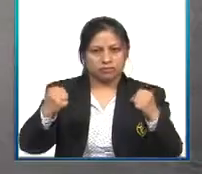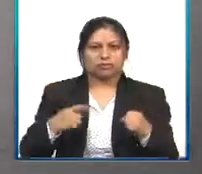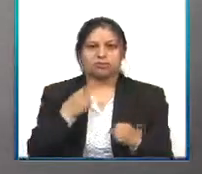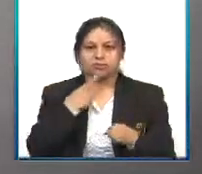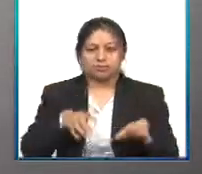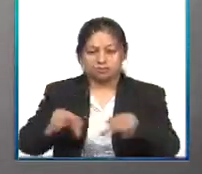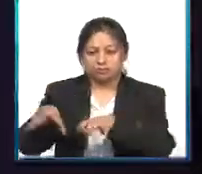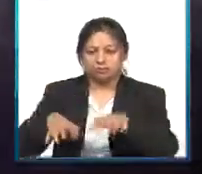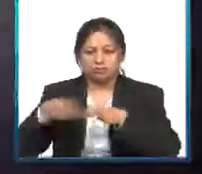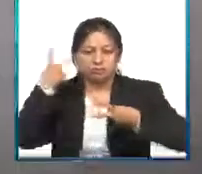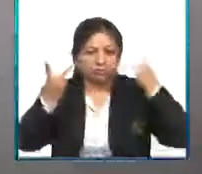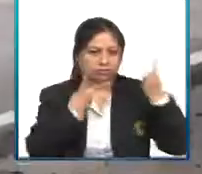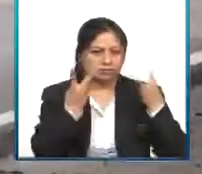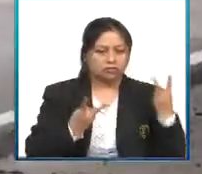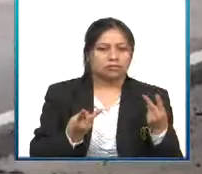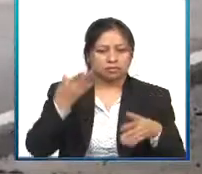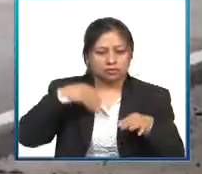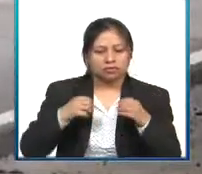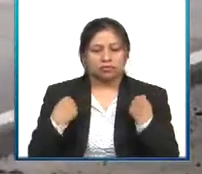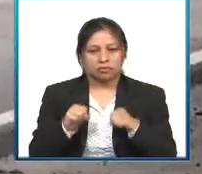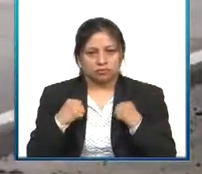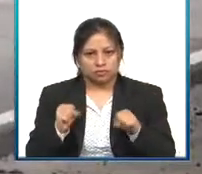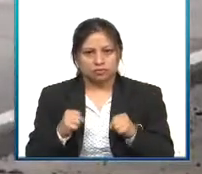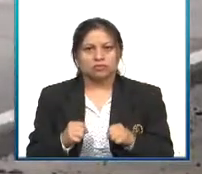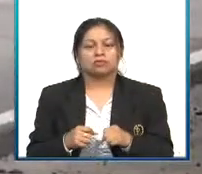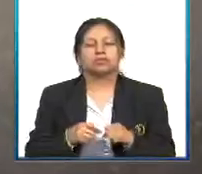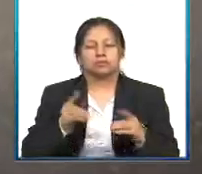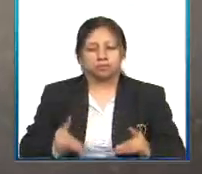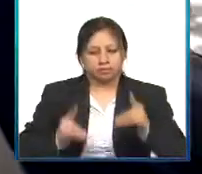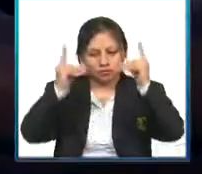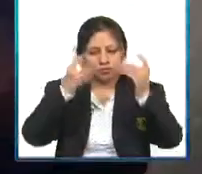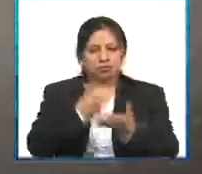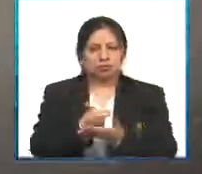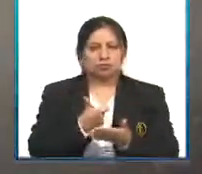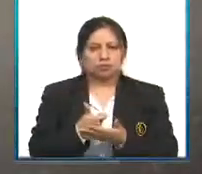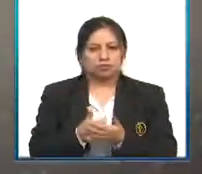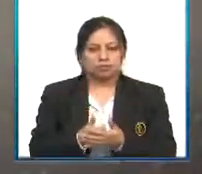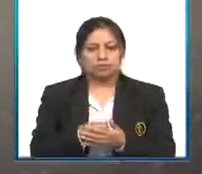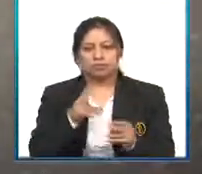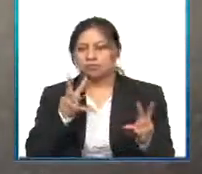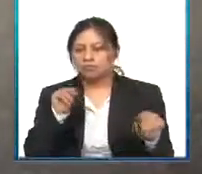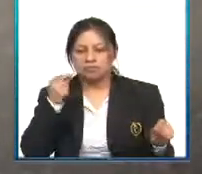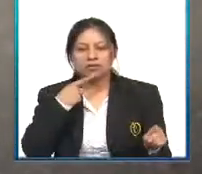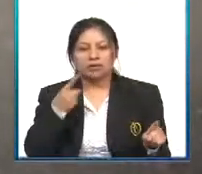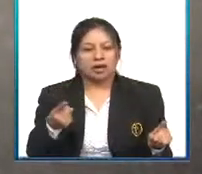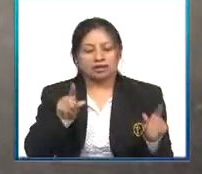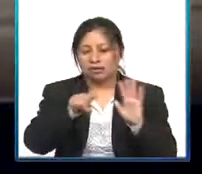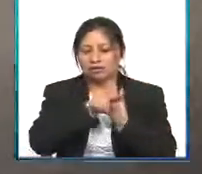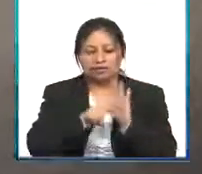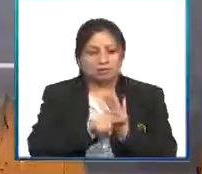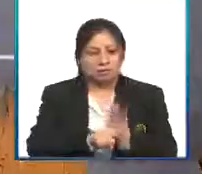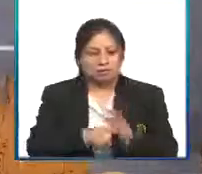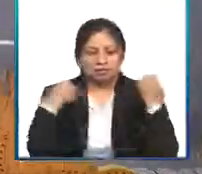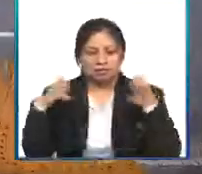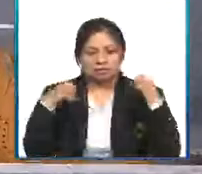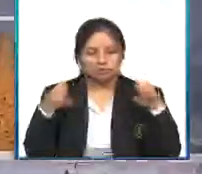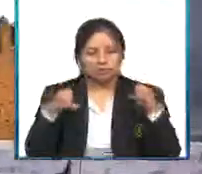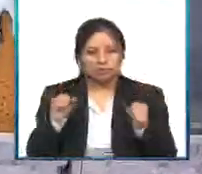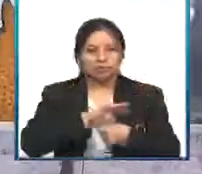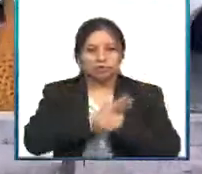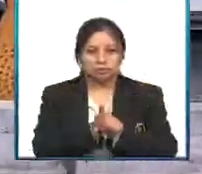de la actividad turística. Acciones que fortalecen el desarrollo económico, evitando la incidencia negativa por la emergencia